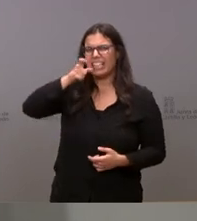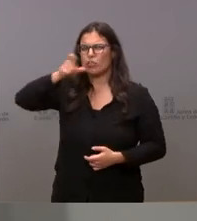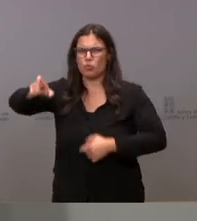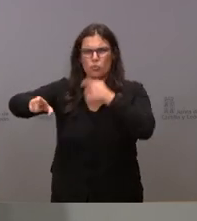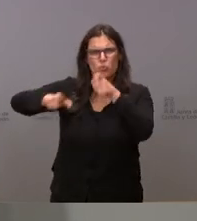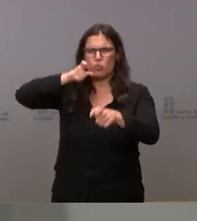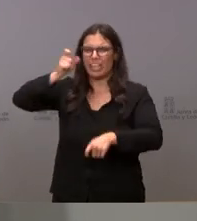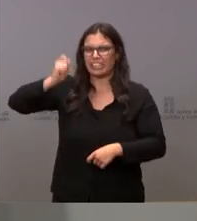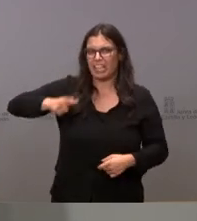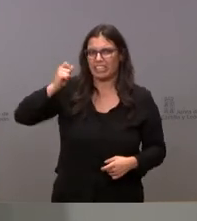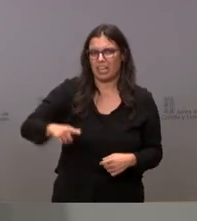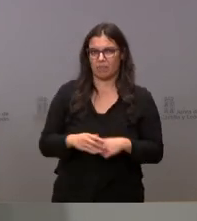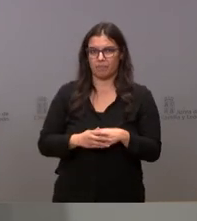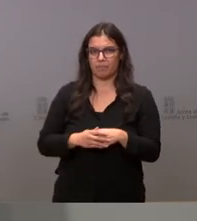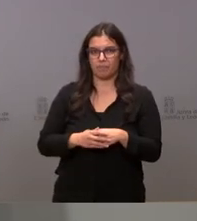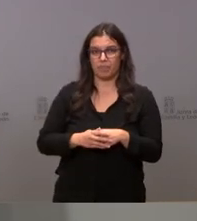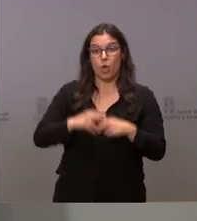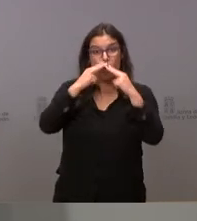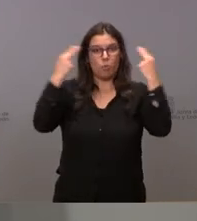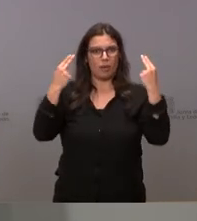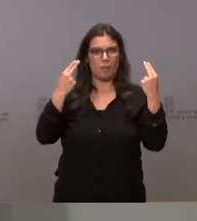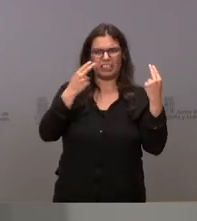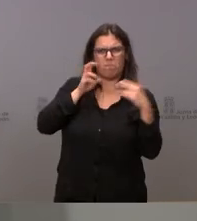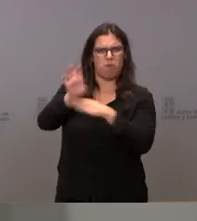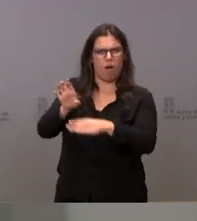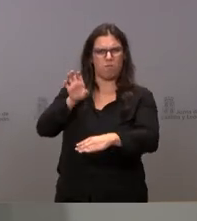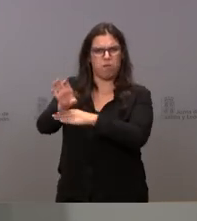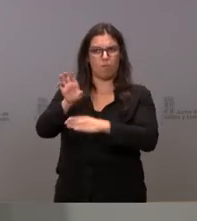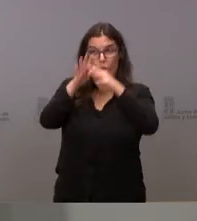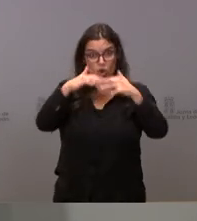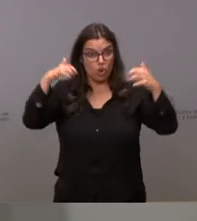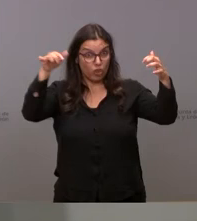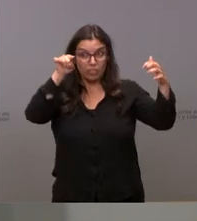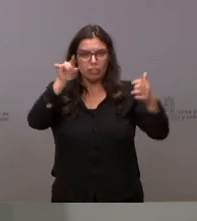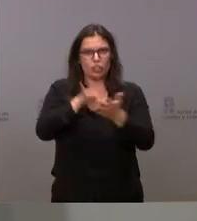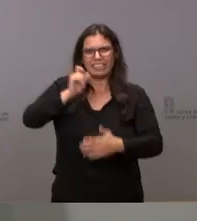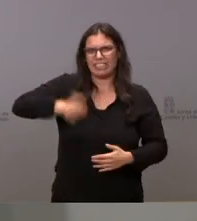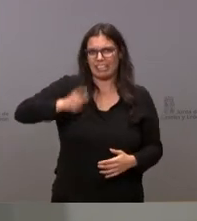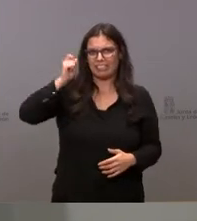reiterada, a las que se les agrede públicamente en las Cortes de manera reiterada.